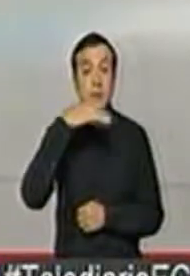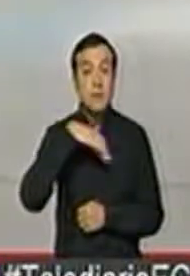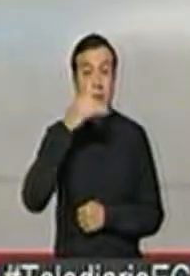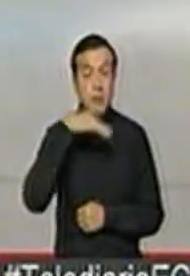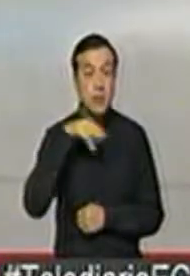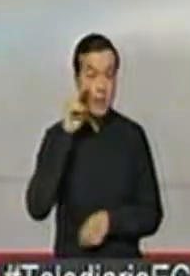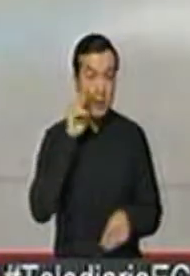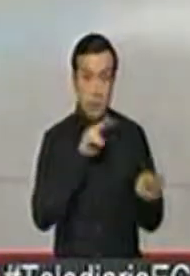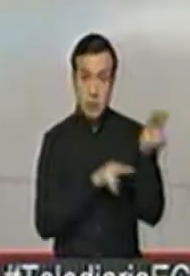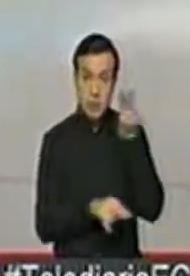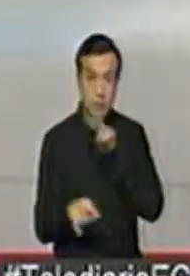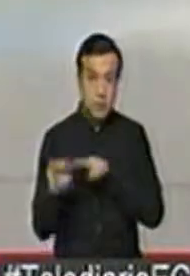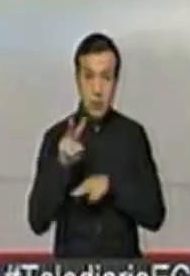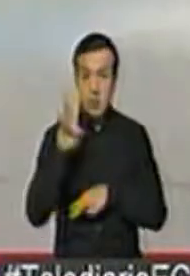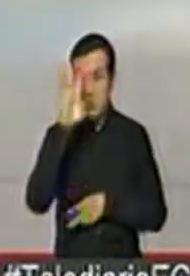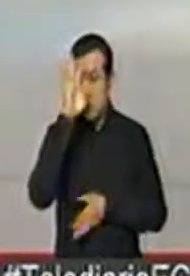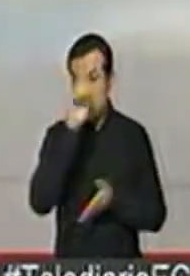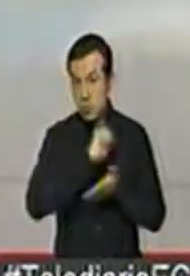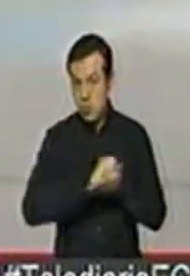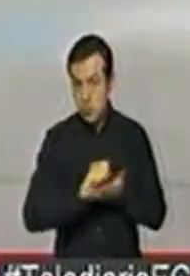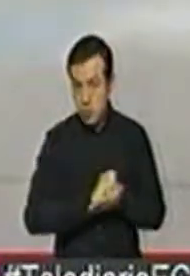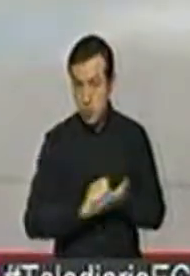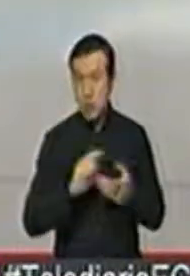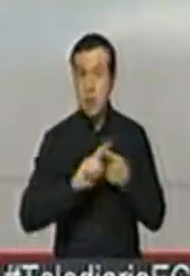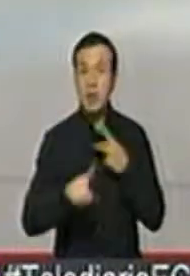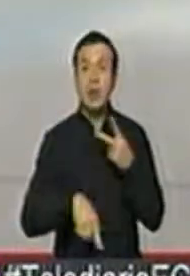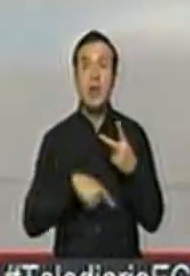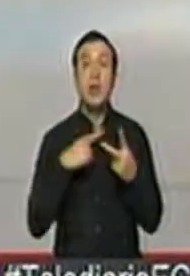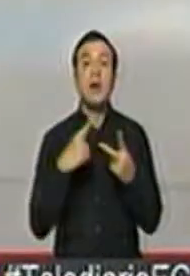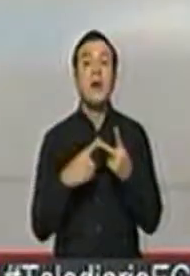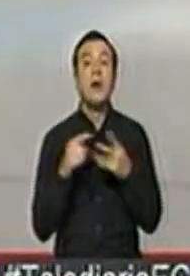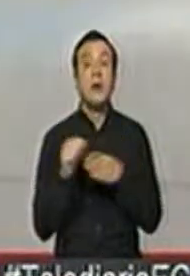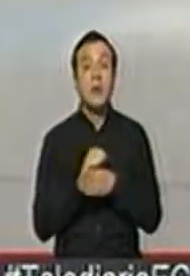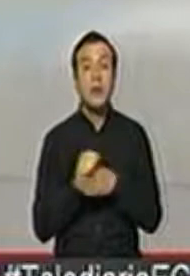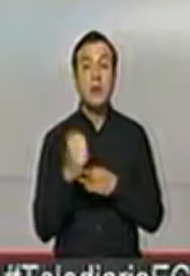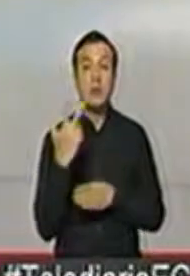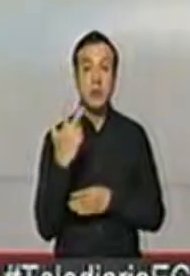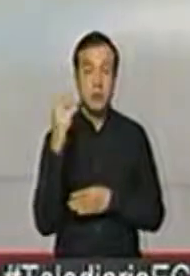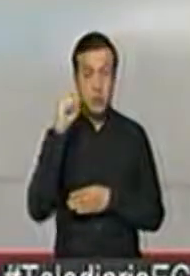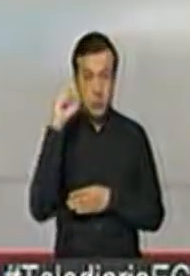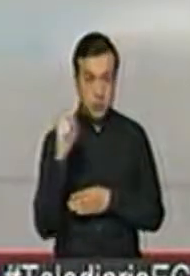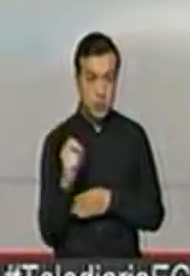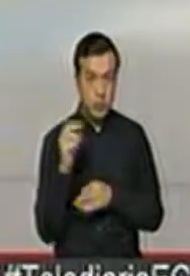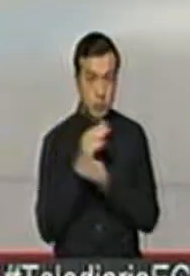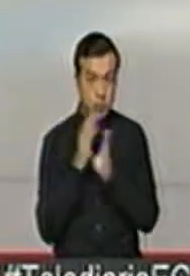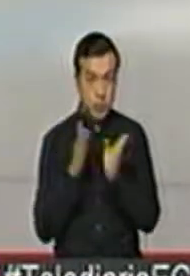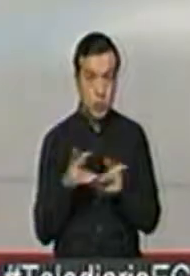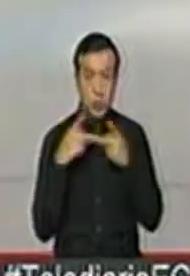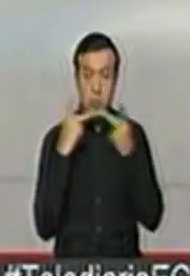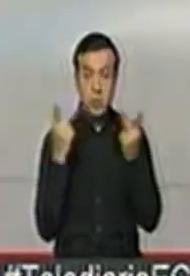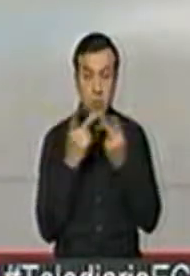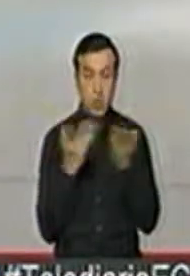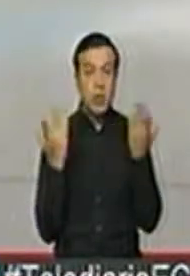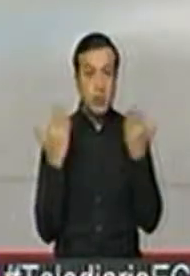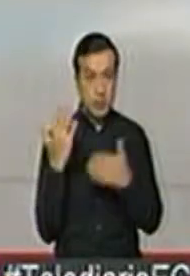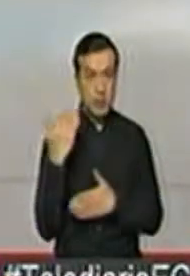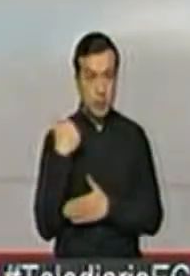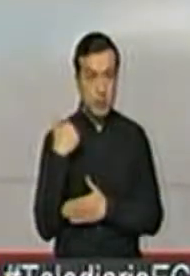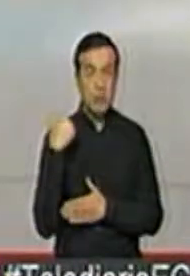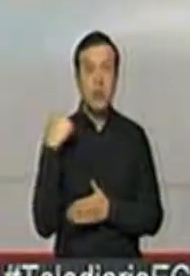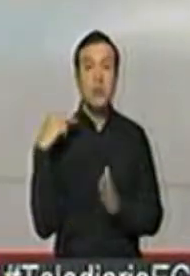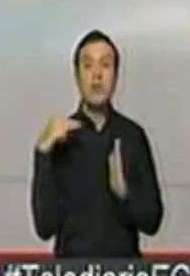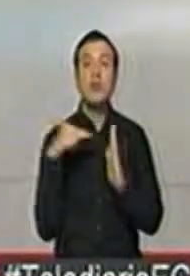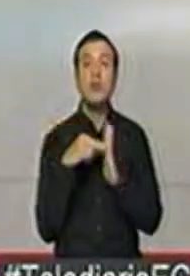una evaluación tanto teórica cuanto práctica, únicamente el 13% de los funcionarios públicos obtuvieron una nota